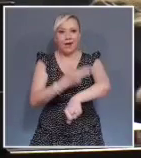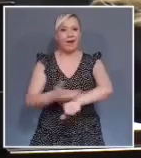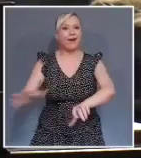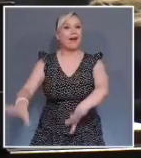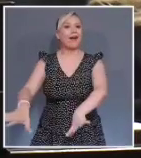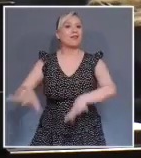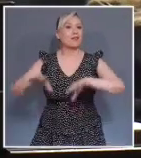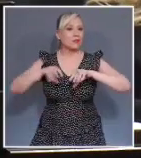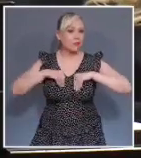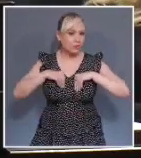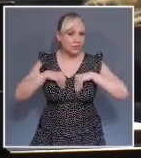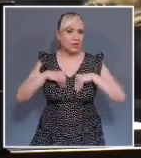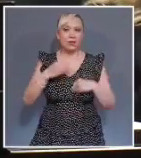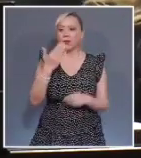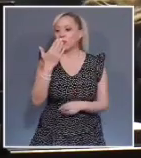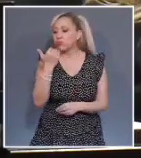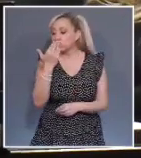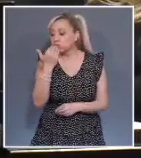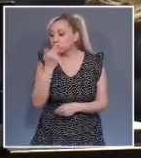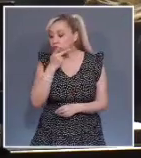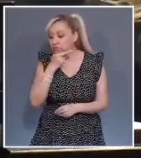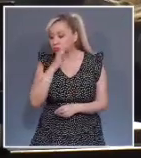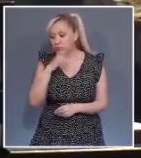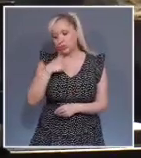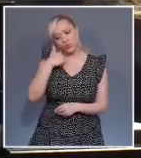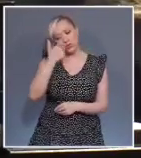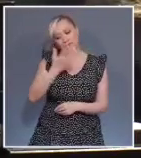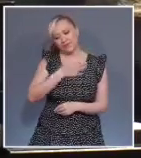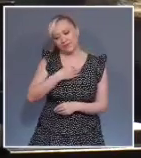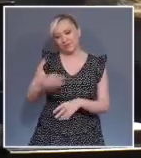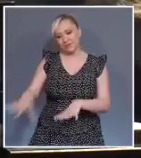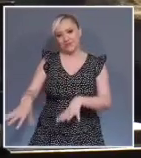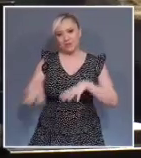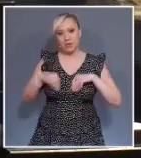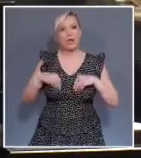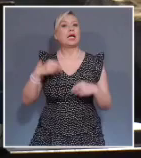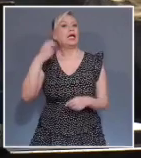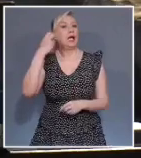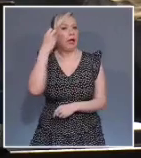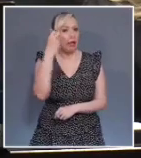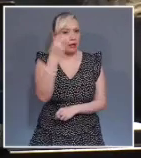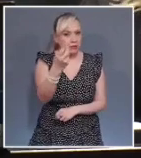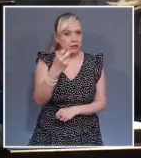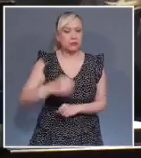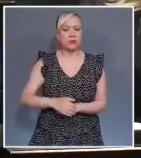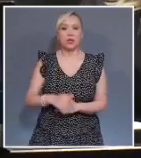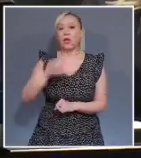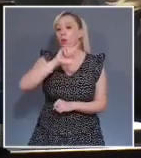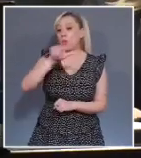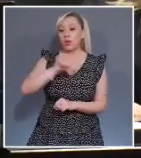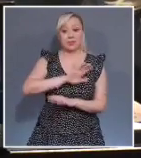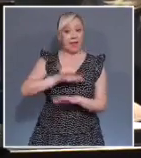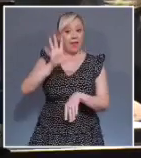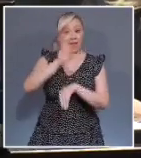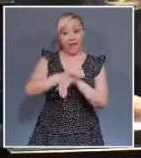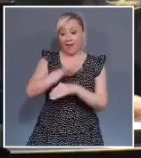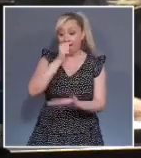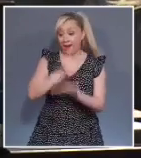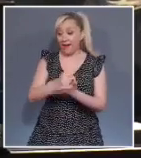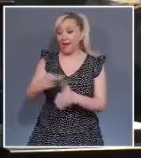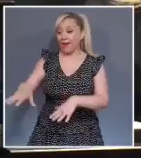su integridad física y emocional, dándole seguimiento posterior a su autorización.